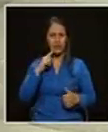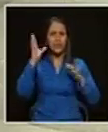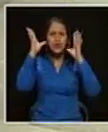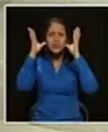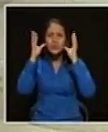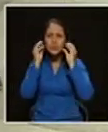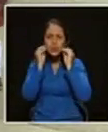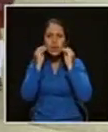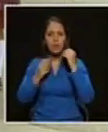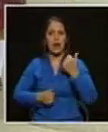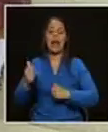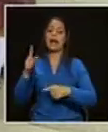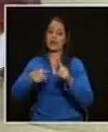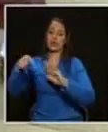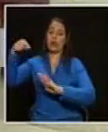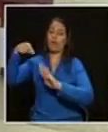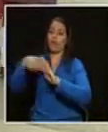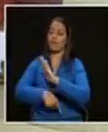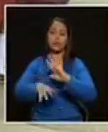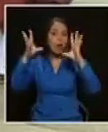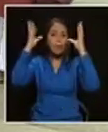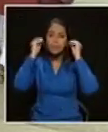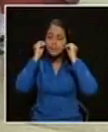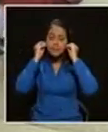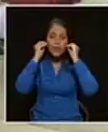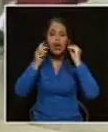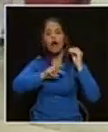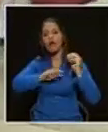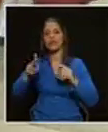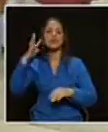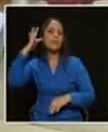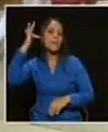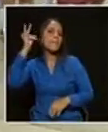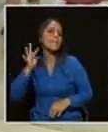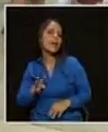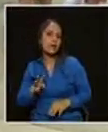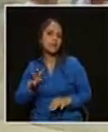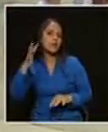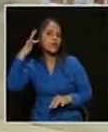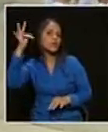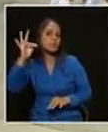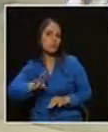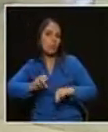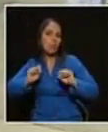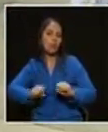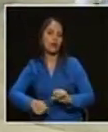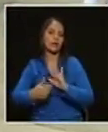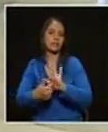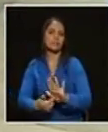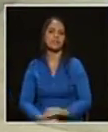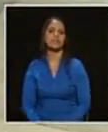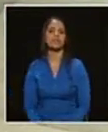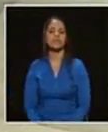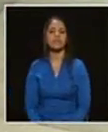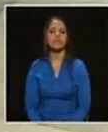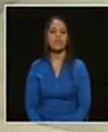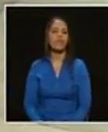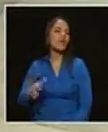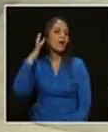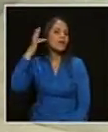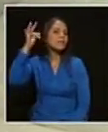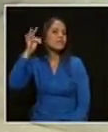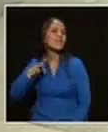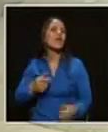de unos sordos profundos y unos sordos hipoacúsicos. Los hipoacúsicos son los que